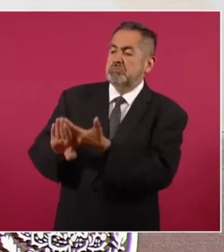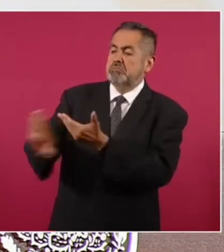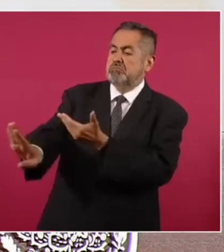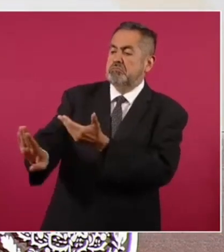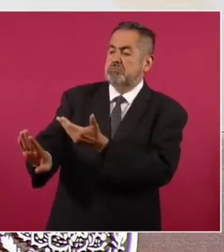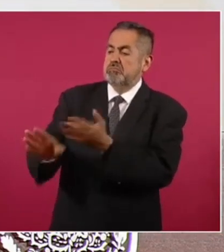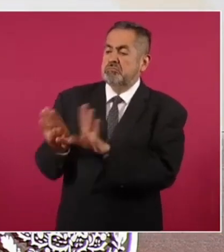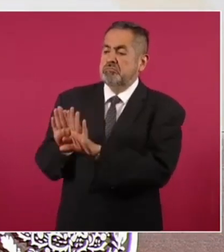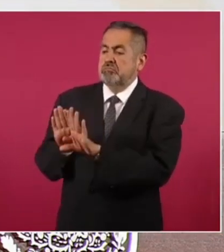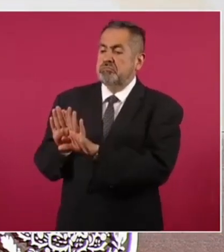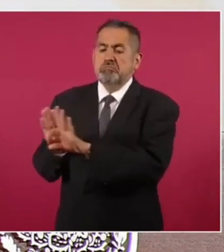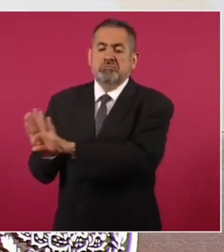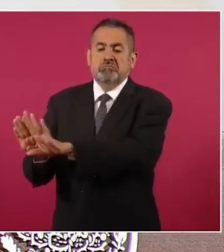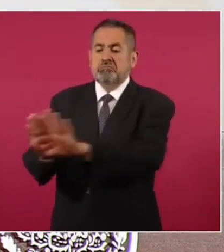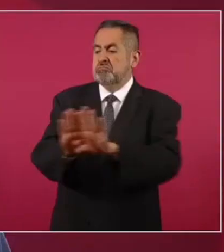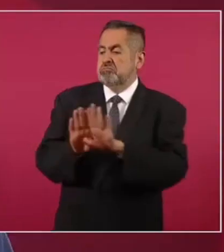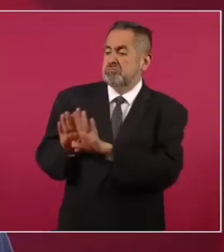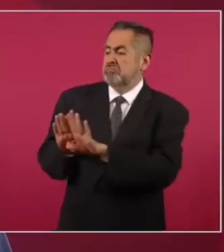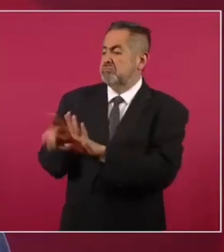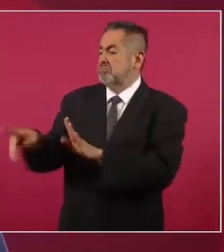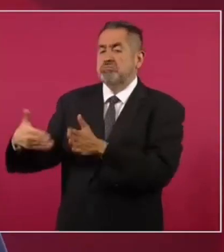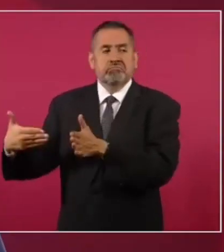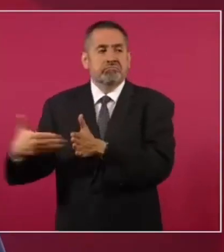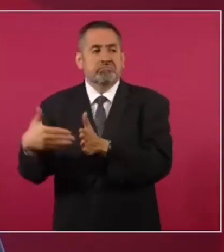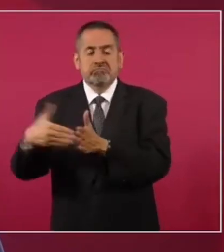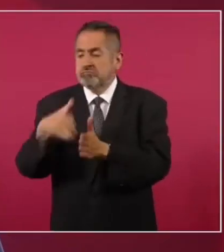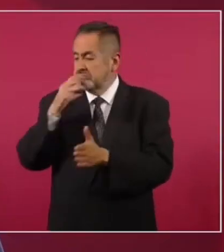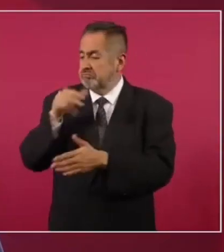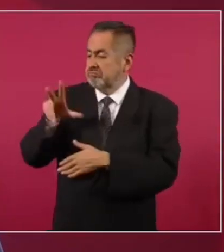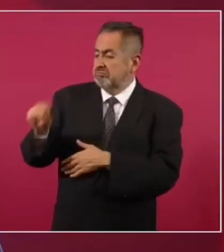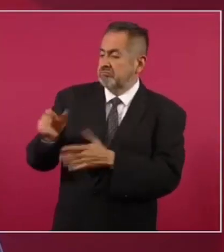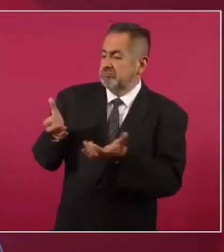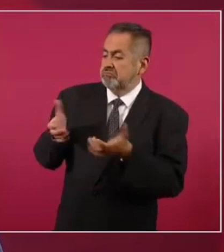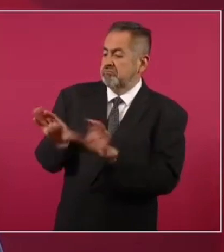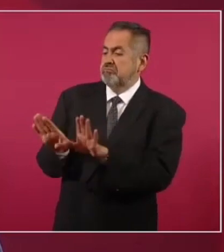aún más a un país